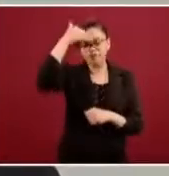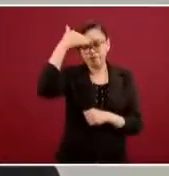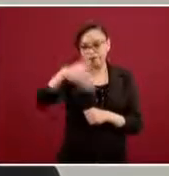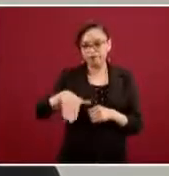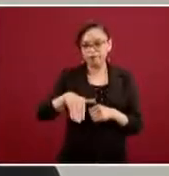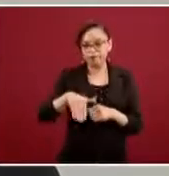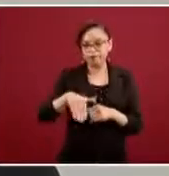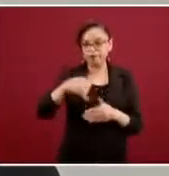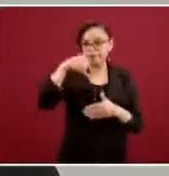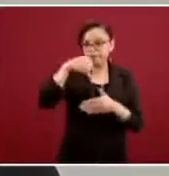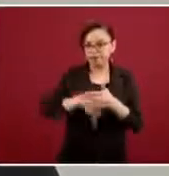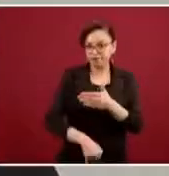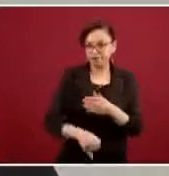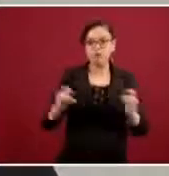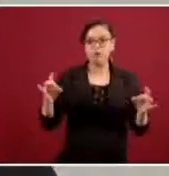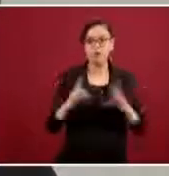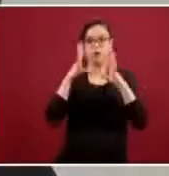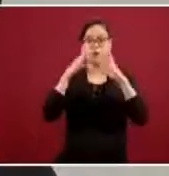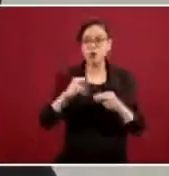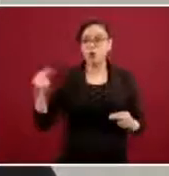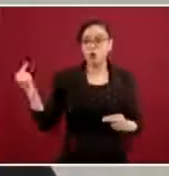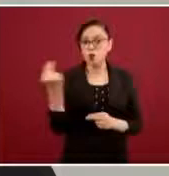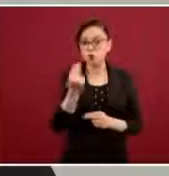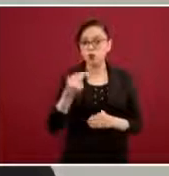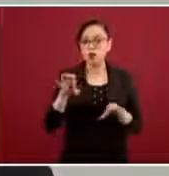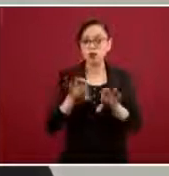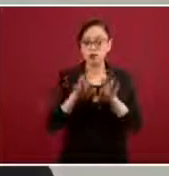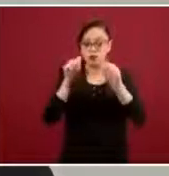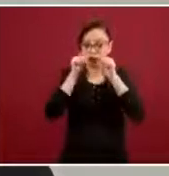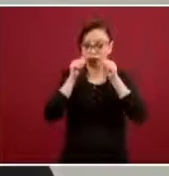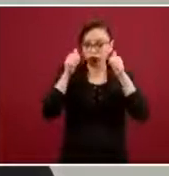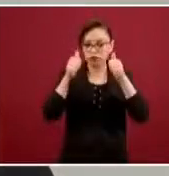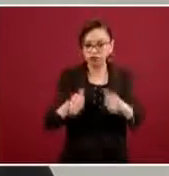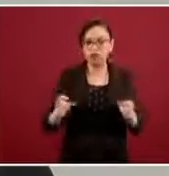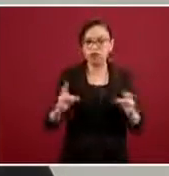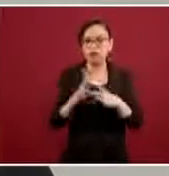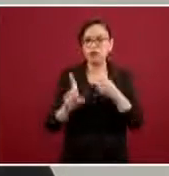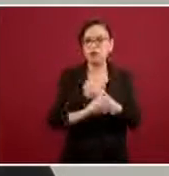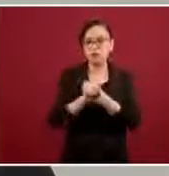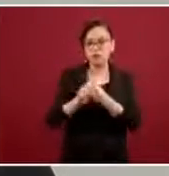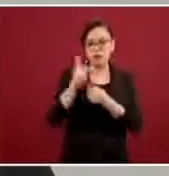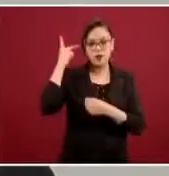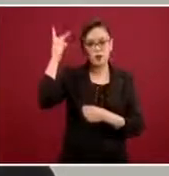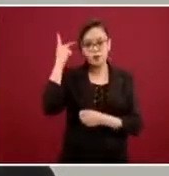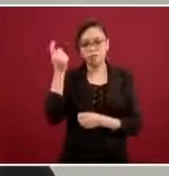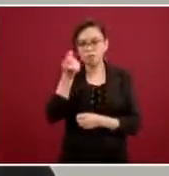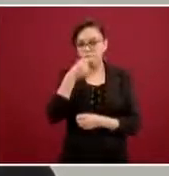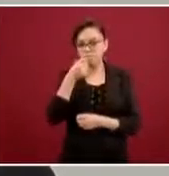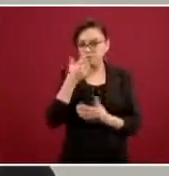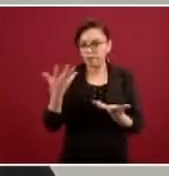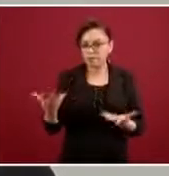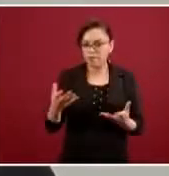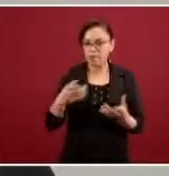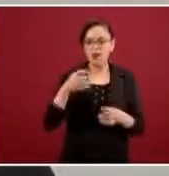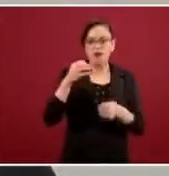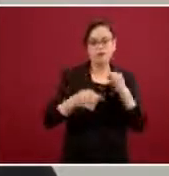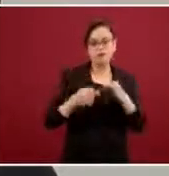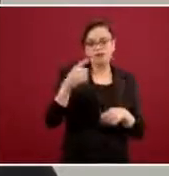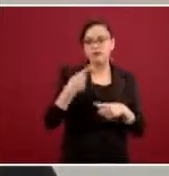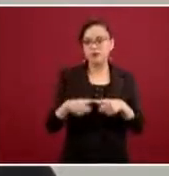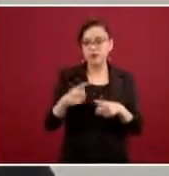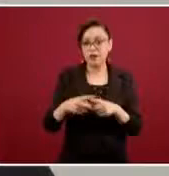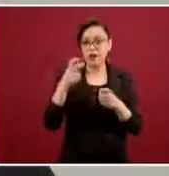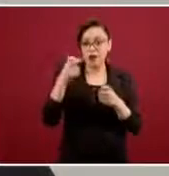desde aspectos de urgencia hasta el tratamiento de problemáticas psiquiátricas, regulaciones jurídicas. Por ello, el proyecto fue